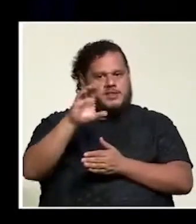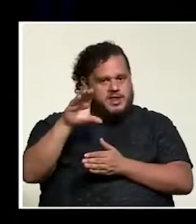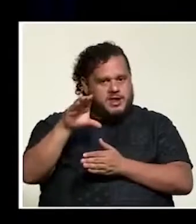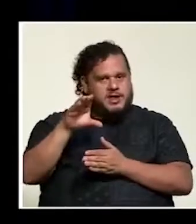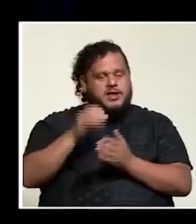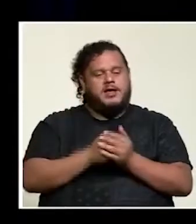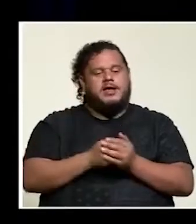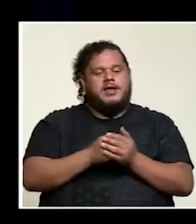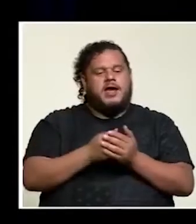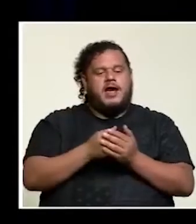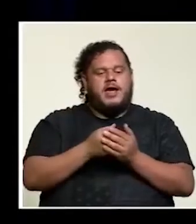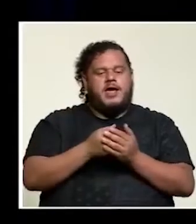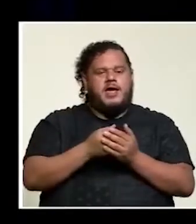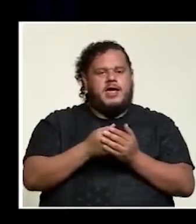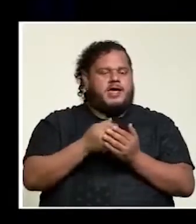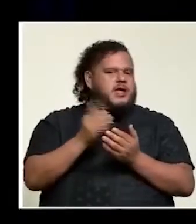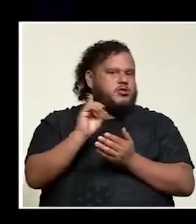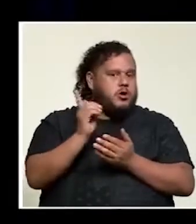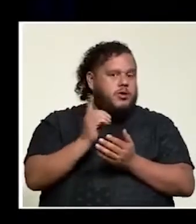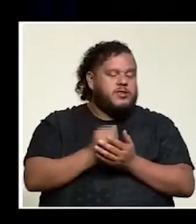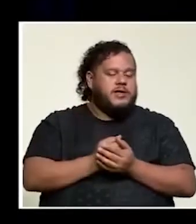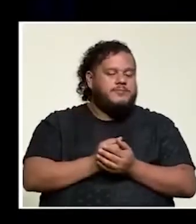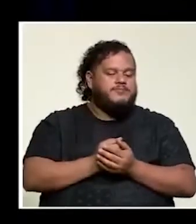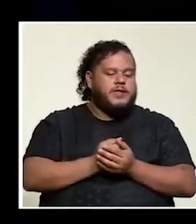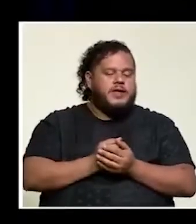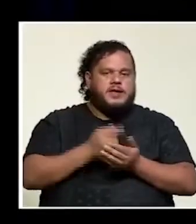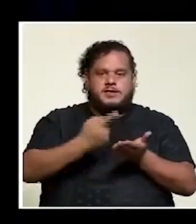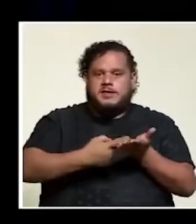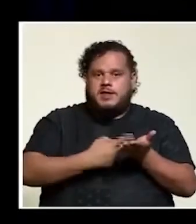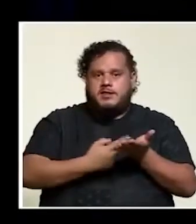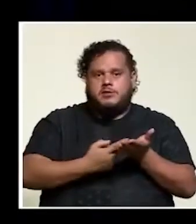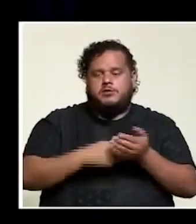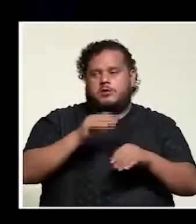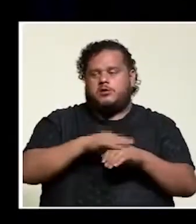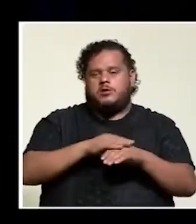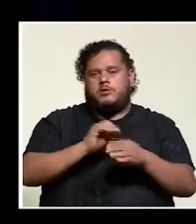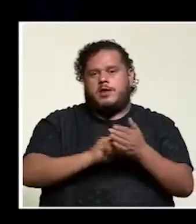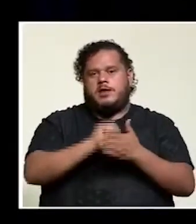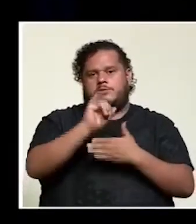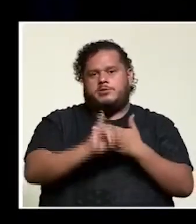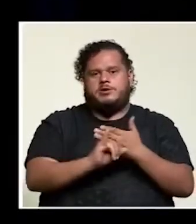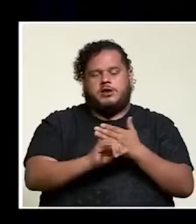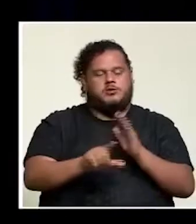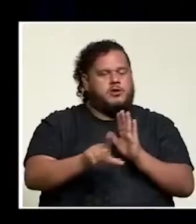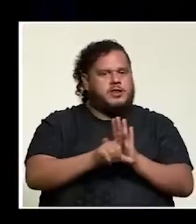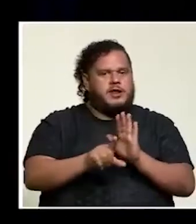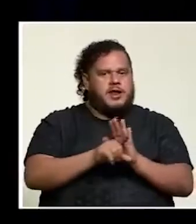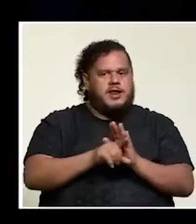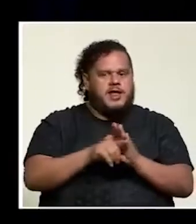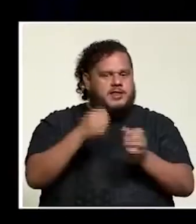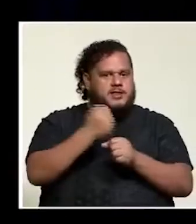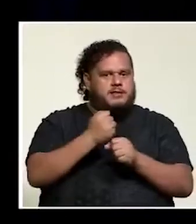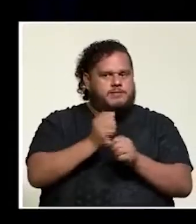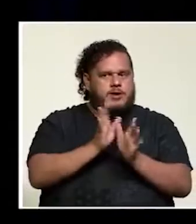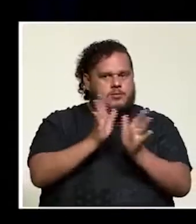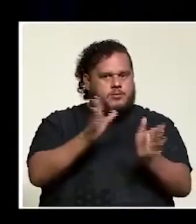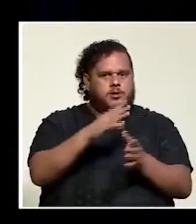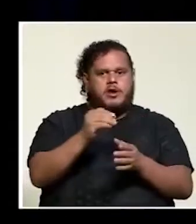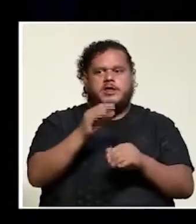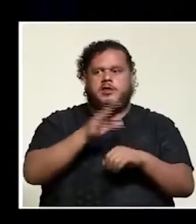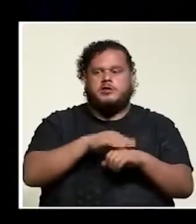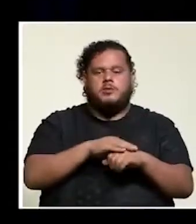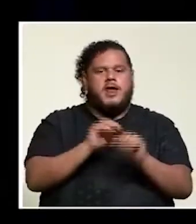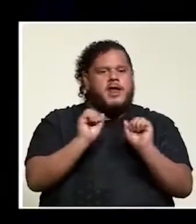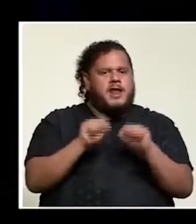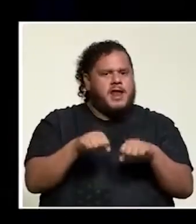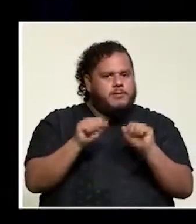de la Educación Costarricense, en donde se discutió sobre el proyecto de ley de empleo público y sobre la